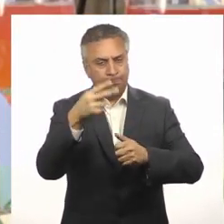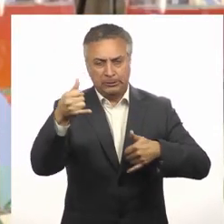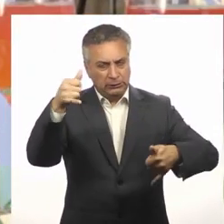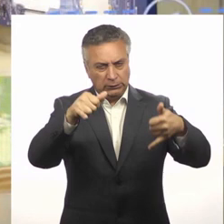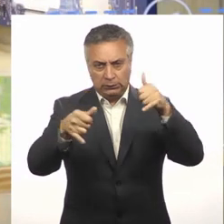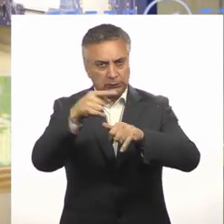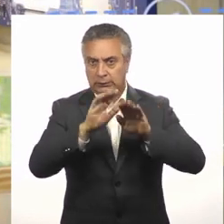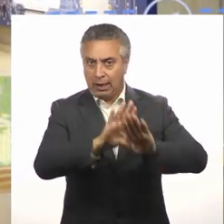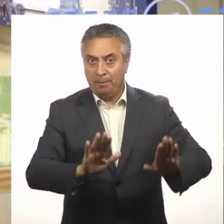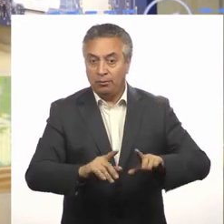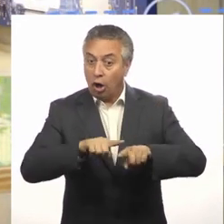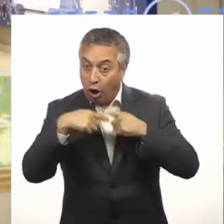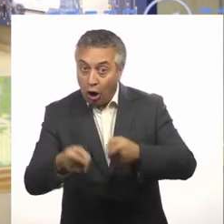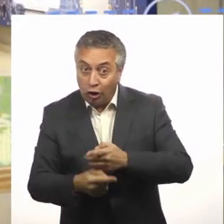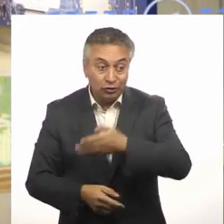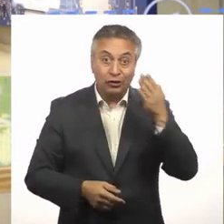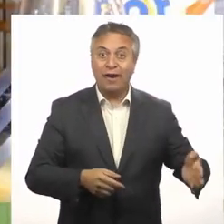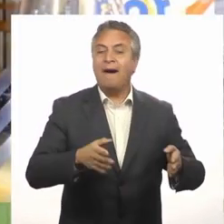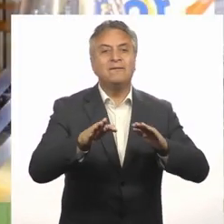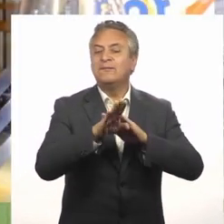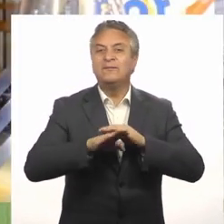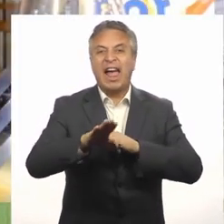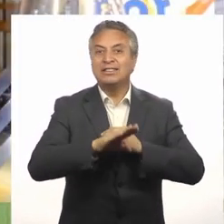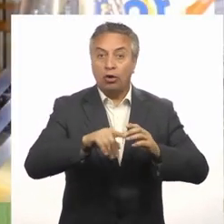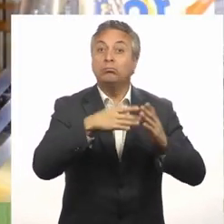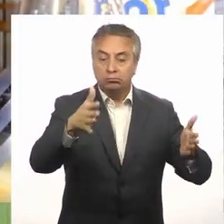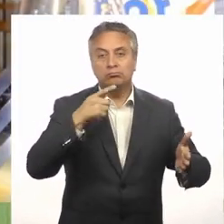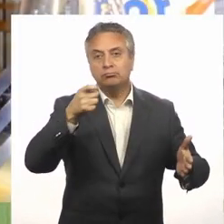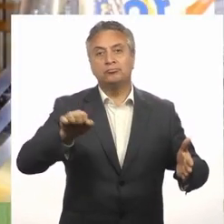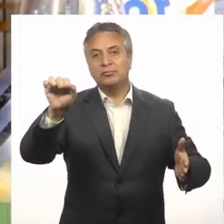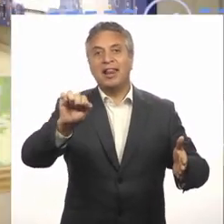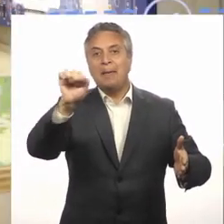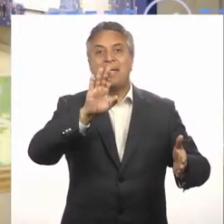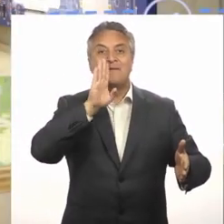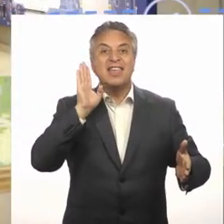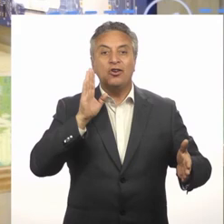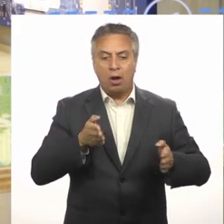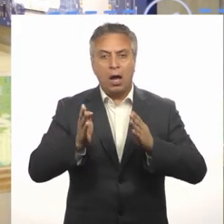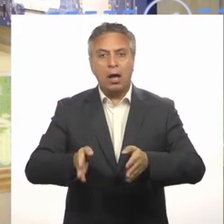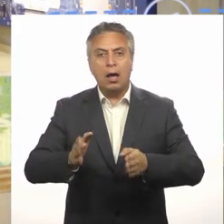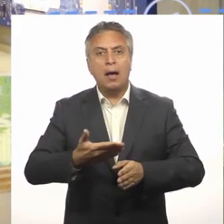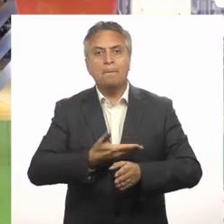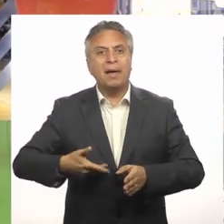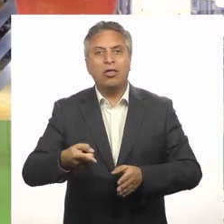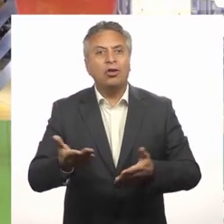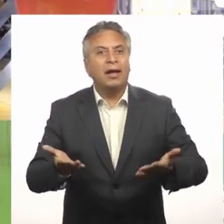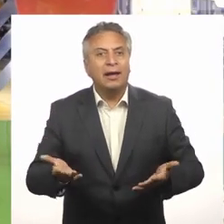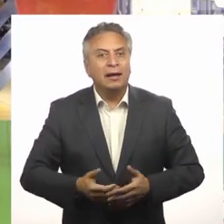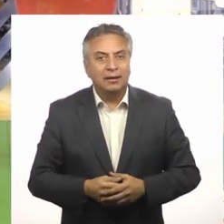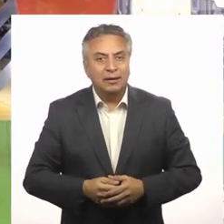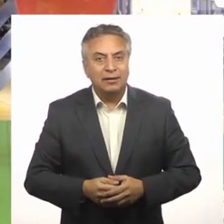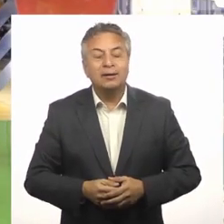los básicos, en este caso el limpia vidrios. Y en el centro, ¿qué estarán?